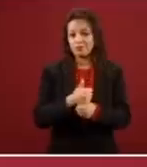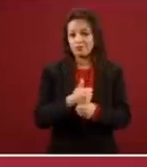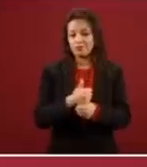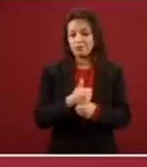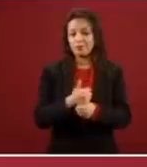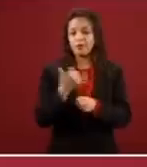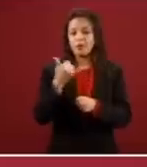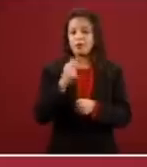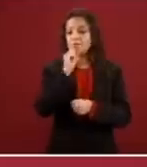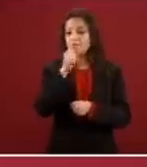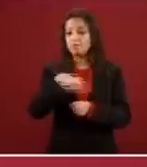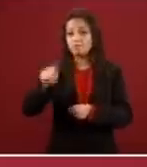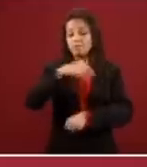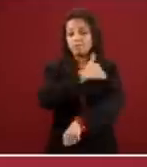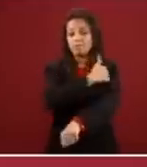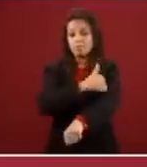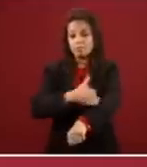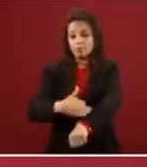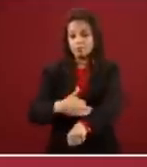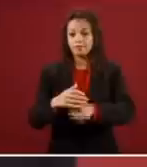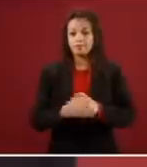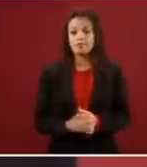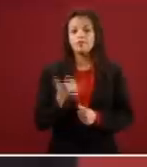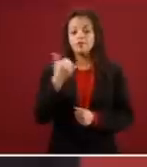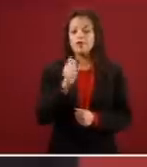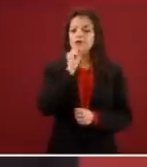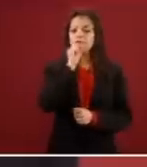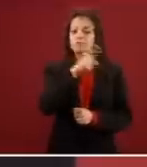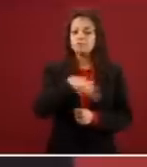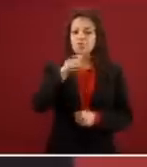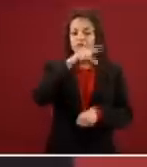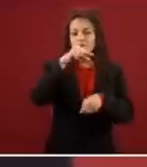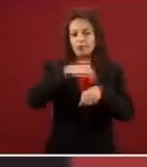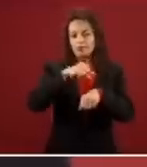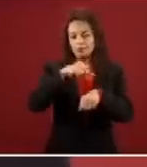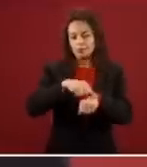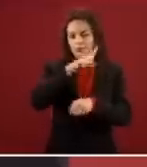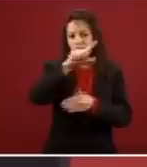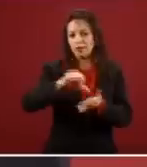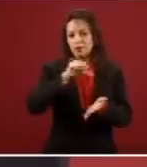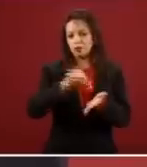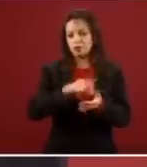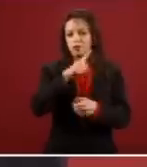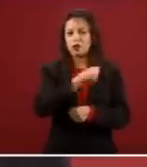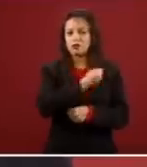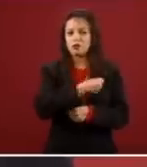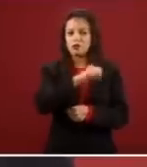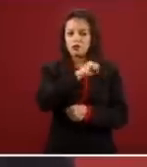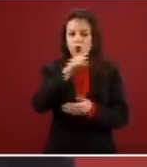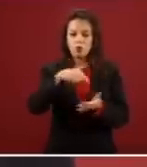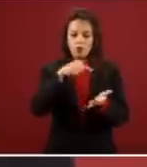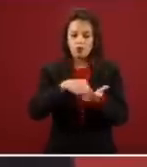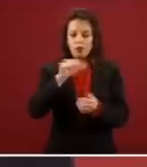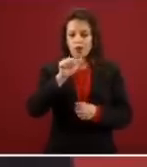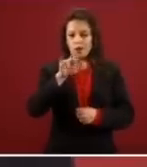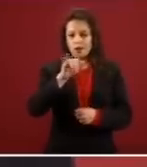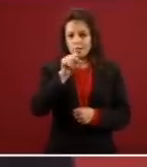familiares y también el médico del centro de salud de Bavispe,